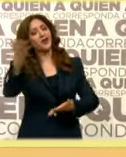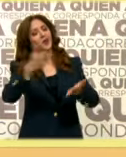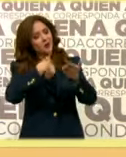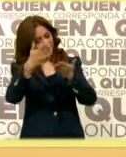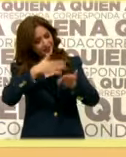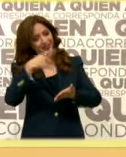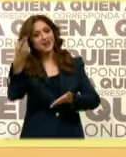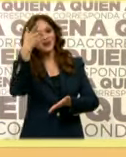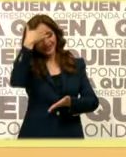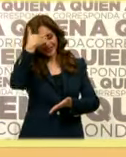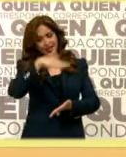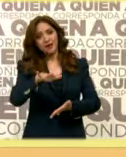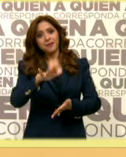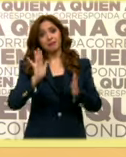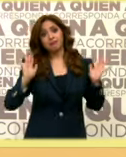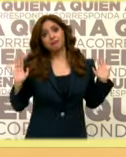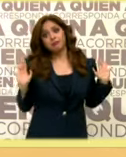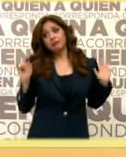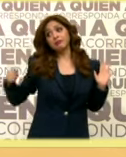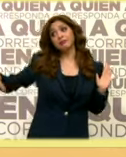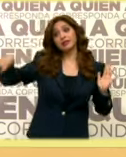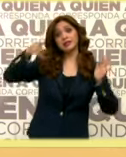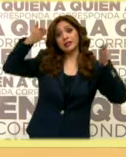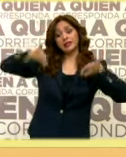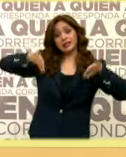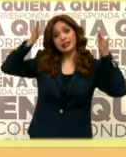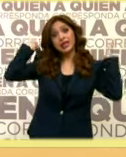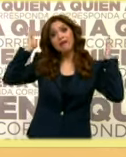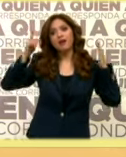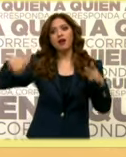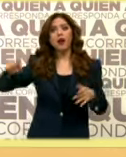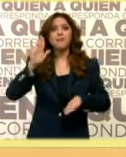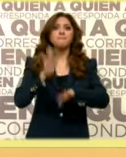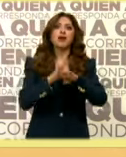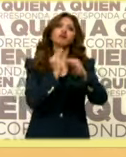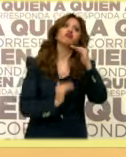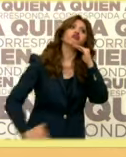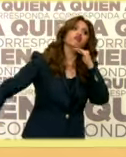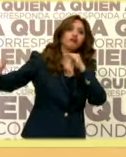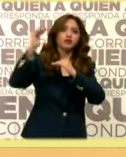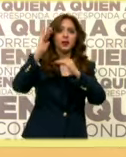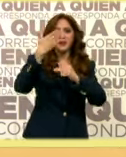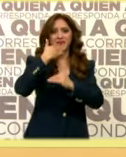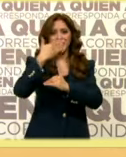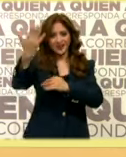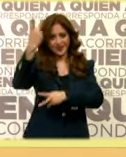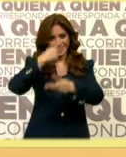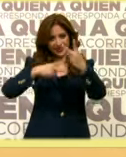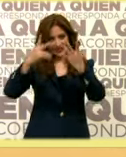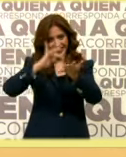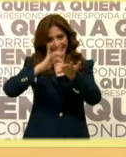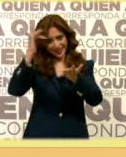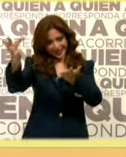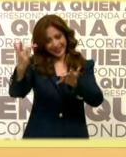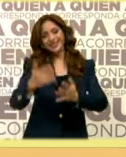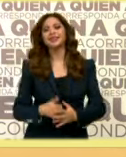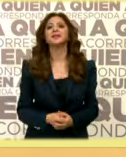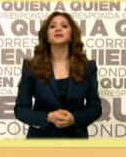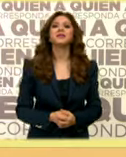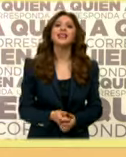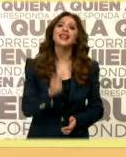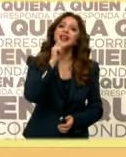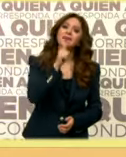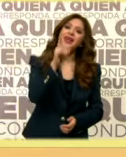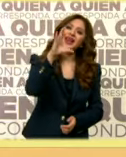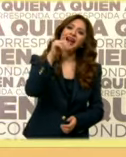bien. Pero bueno, quién sabe el nivel de los chefs que están en el programa y si ya es competencia de altos niveles. Bienvenida. Mi, oye, gracias. También tenemos a Carlitos Quirarte, el